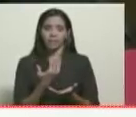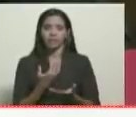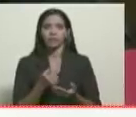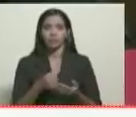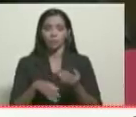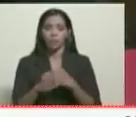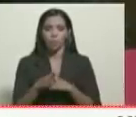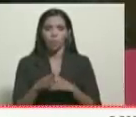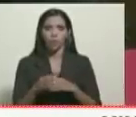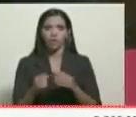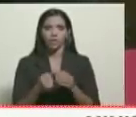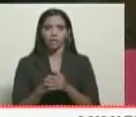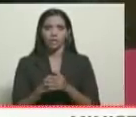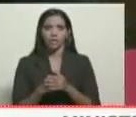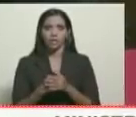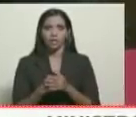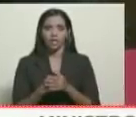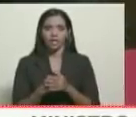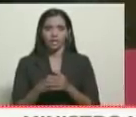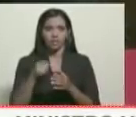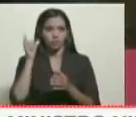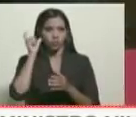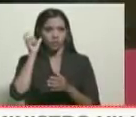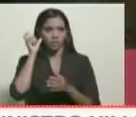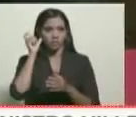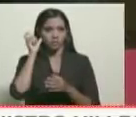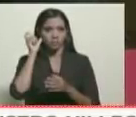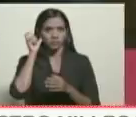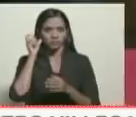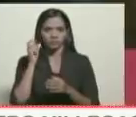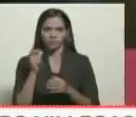acá el sonido para que se escuche.